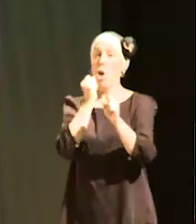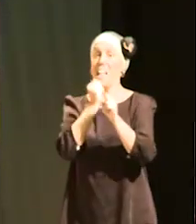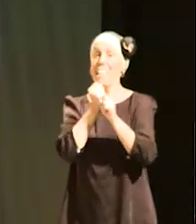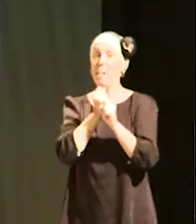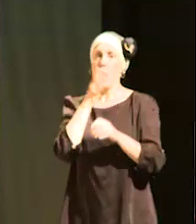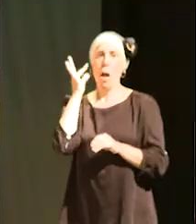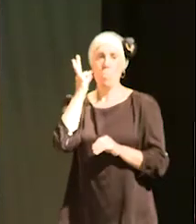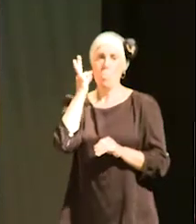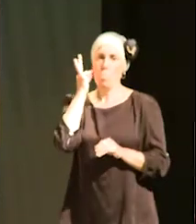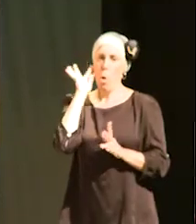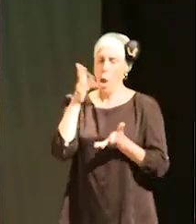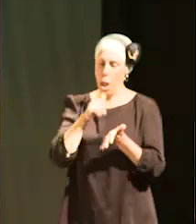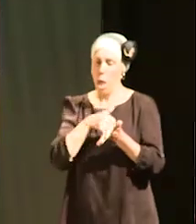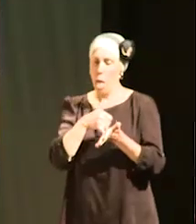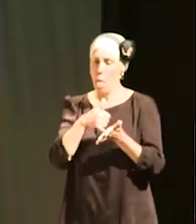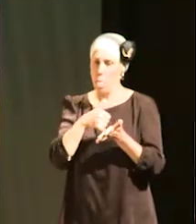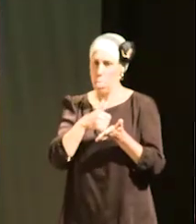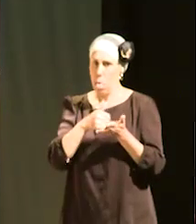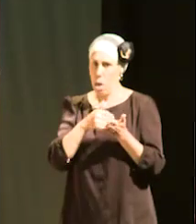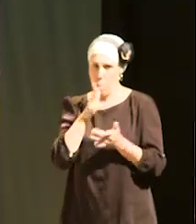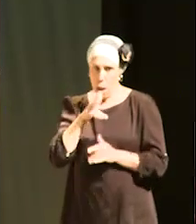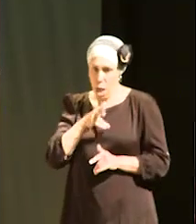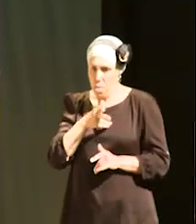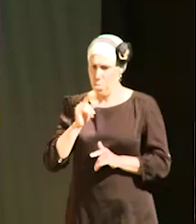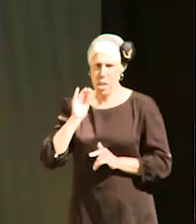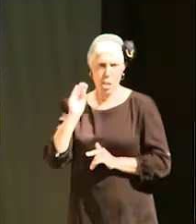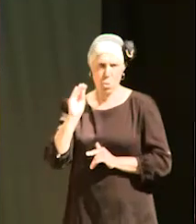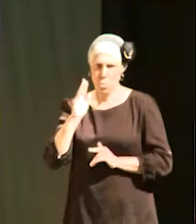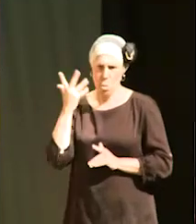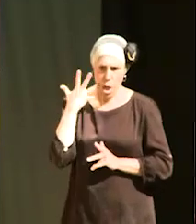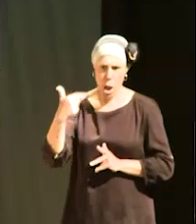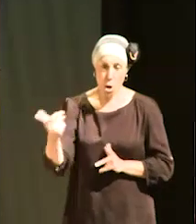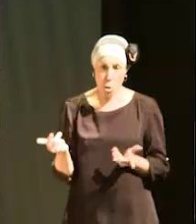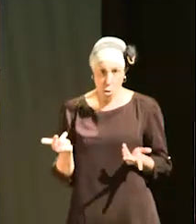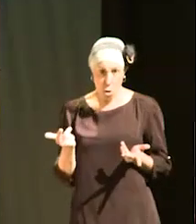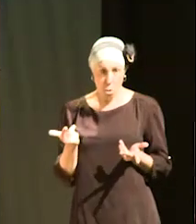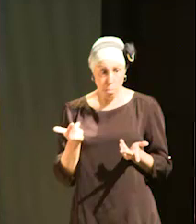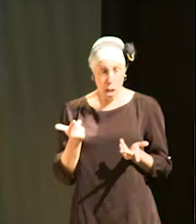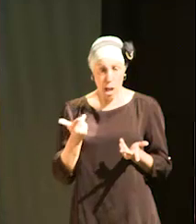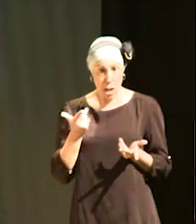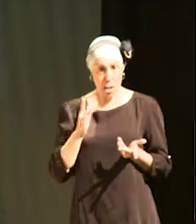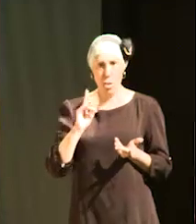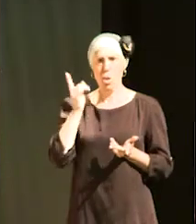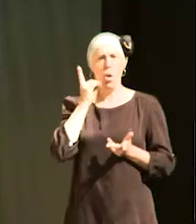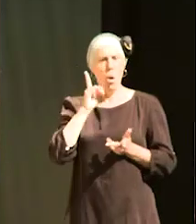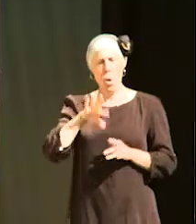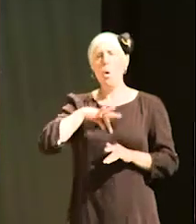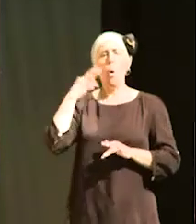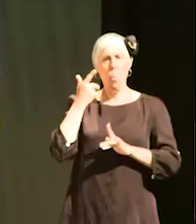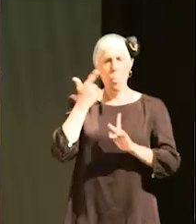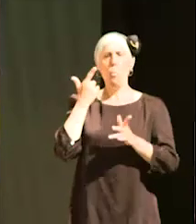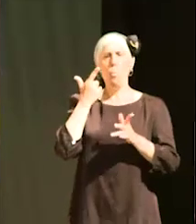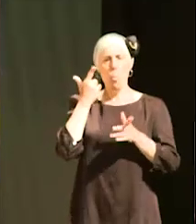y cuyos derechos han sido absolutamente expoliados entiendo que aunque encuentran en el teatro una